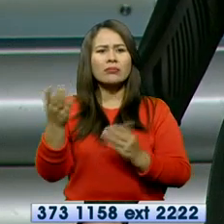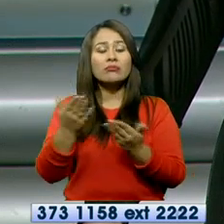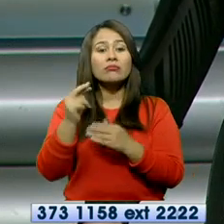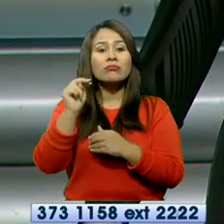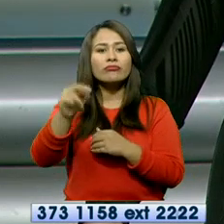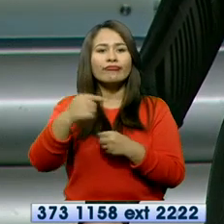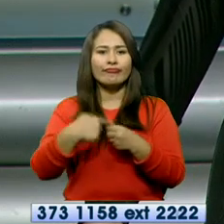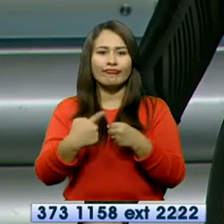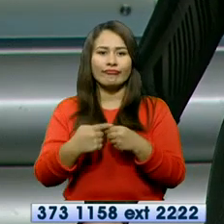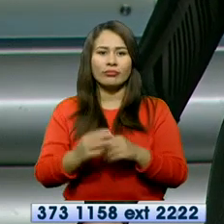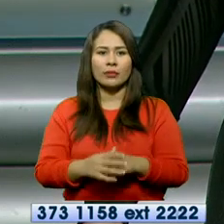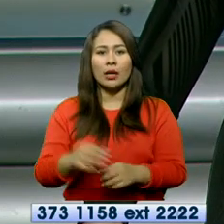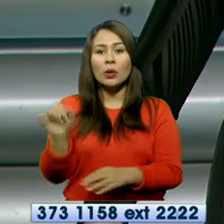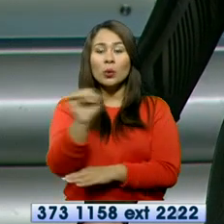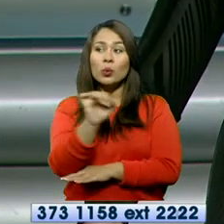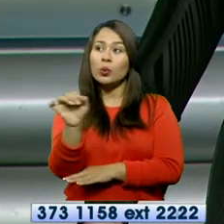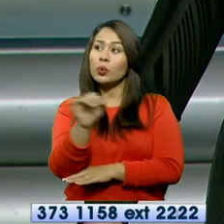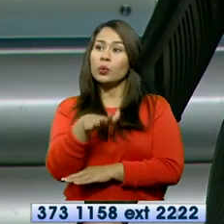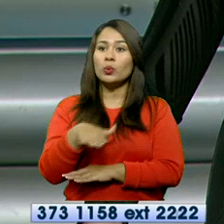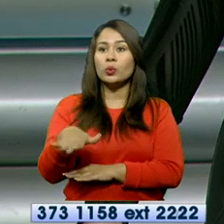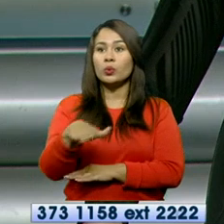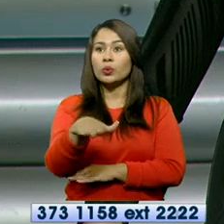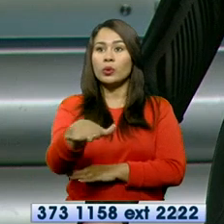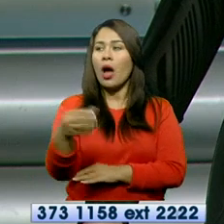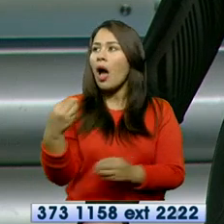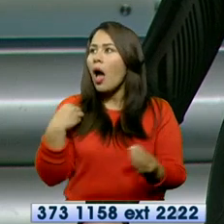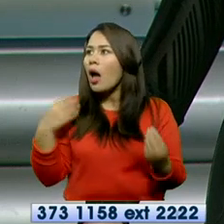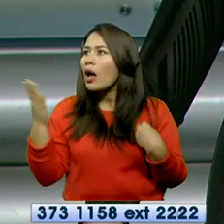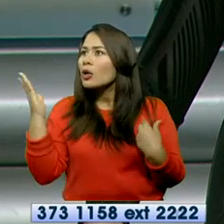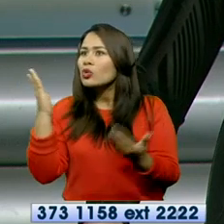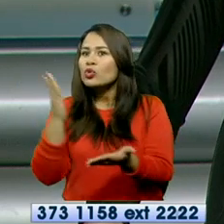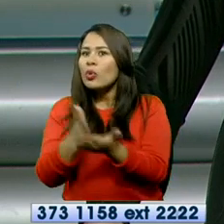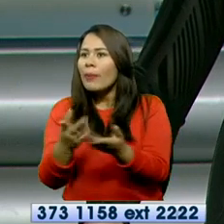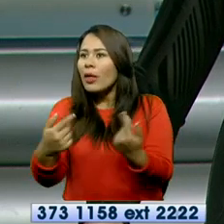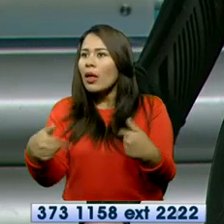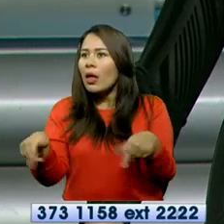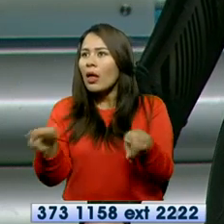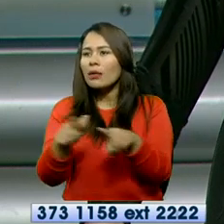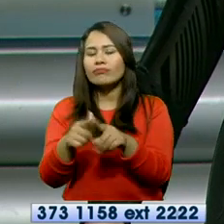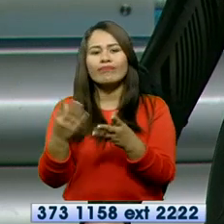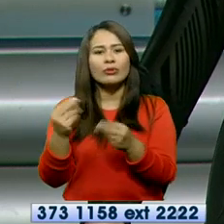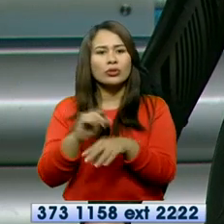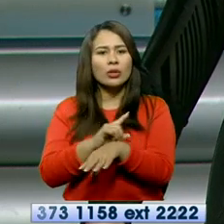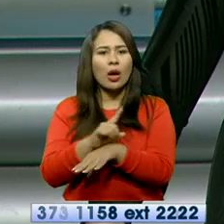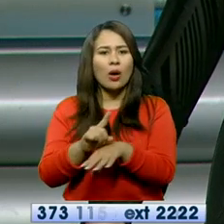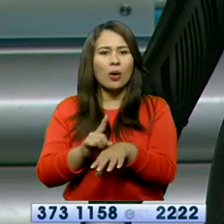La circulación vehicular en la zona fue suspendida por varias horas.